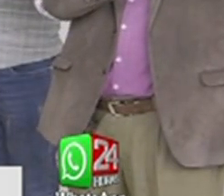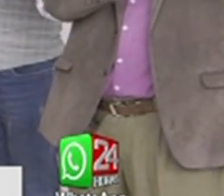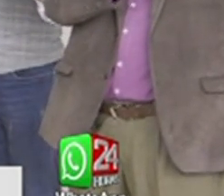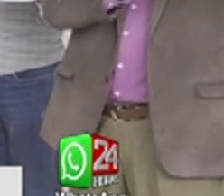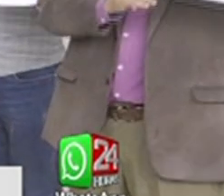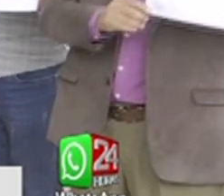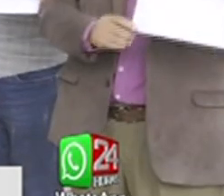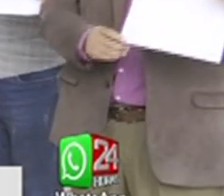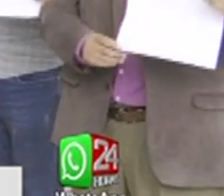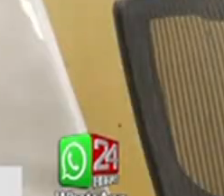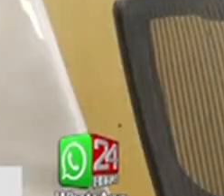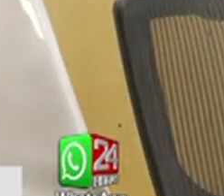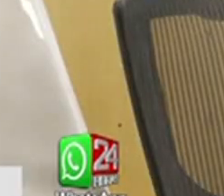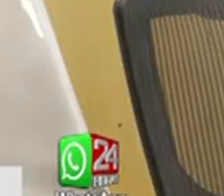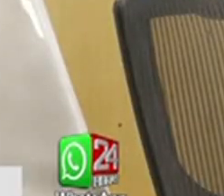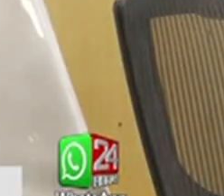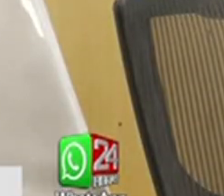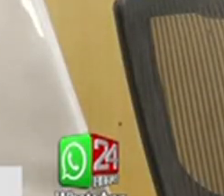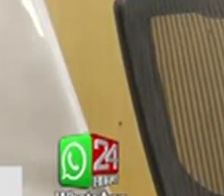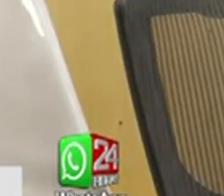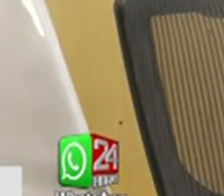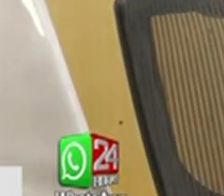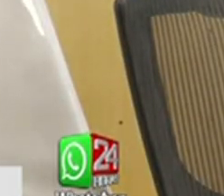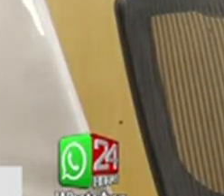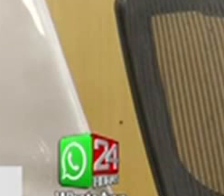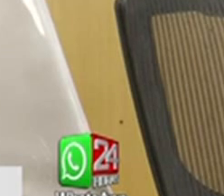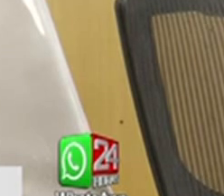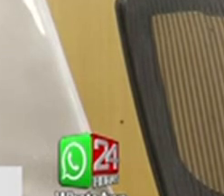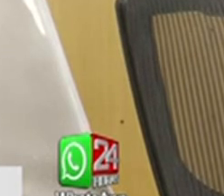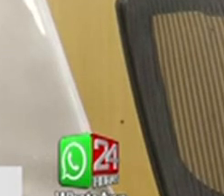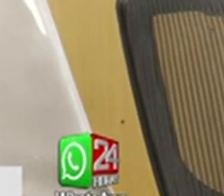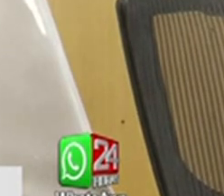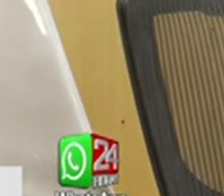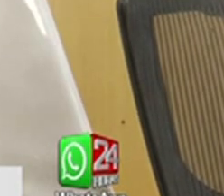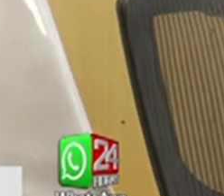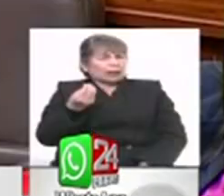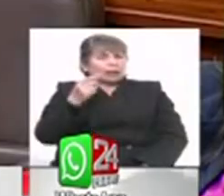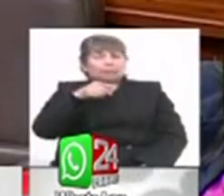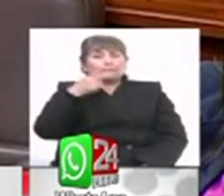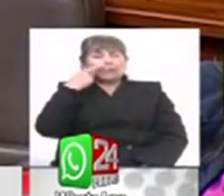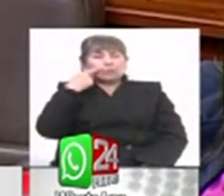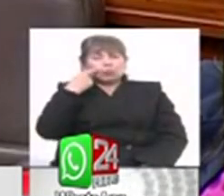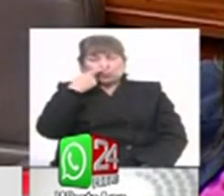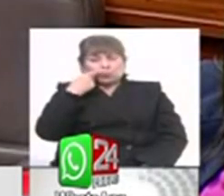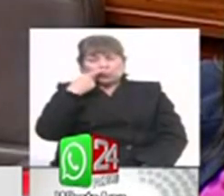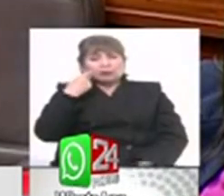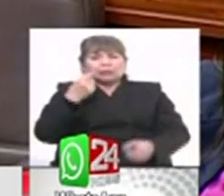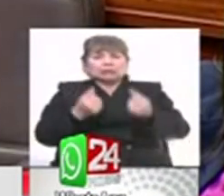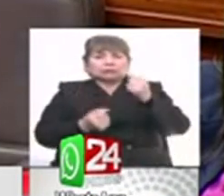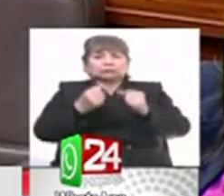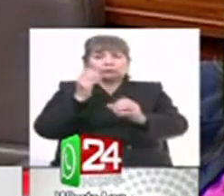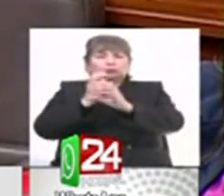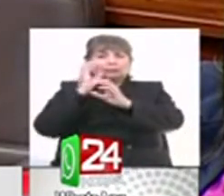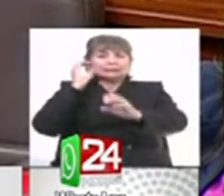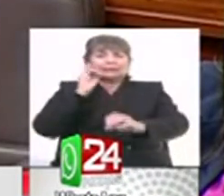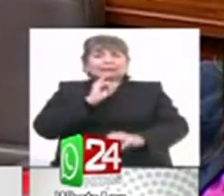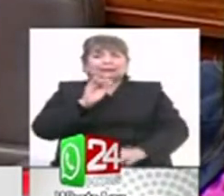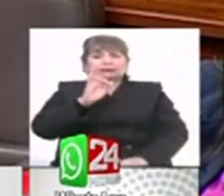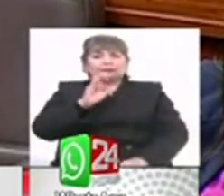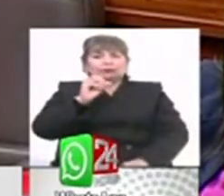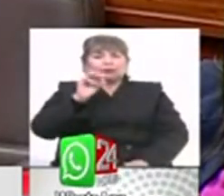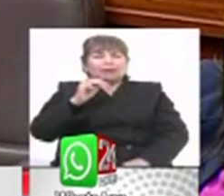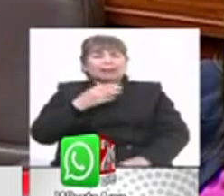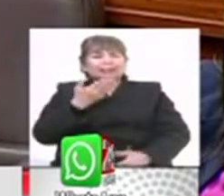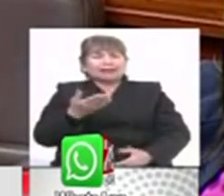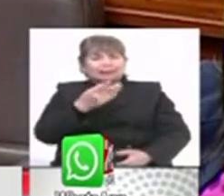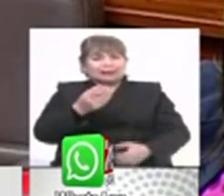conflicto de interés en este ministro. ¿Por qué? Porque ese señor hace transporte informal de